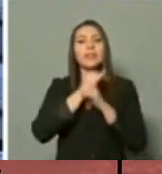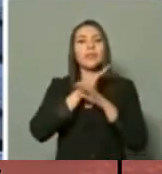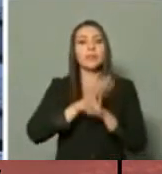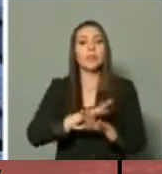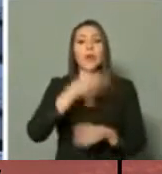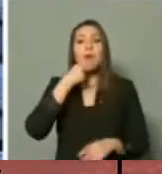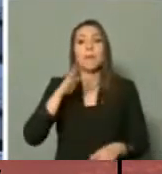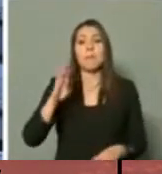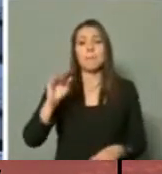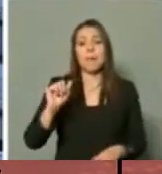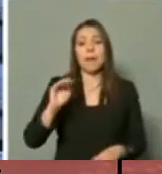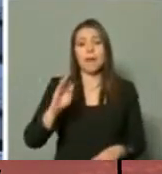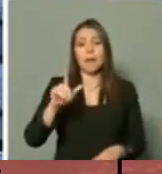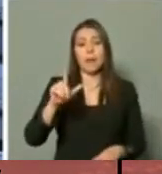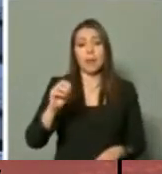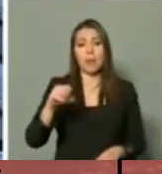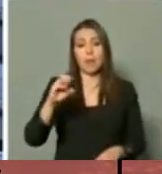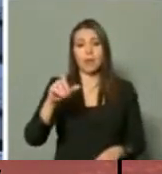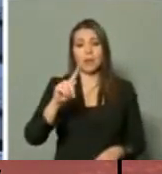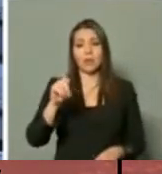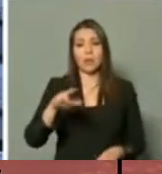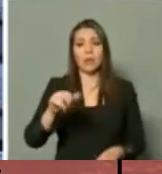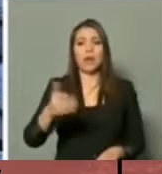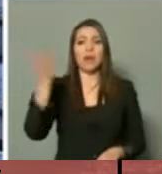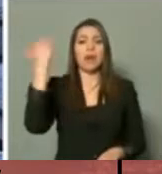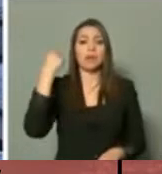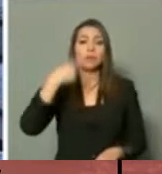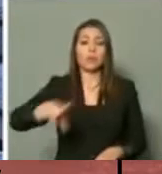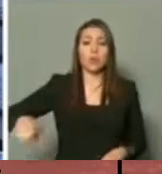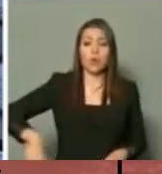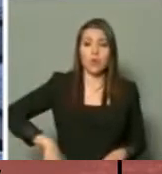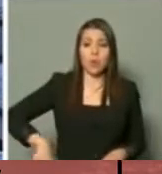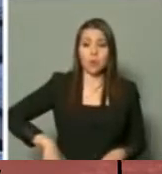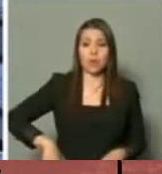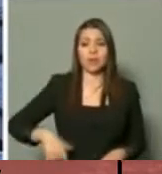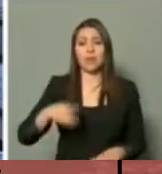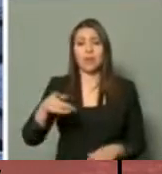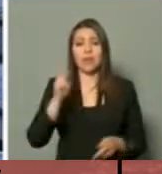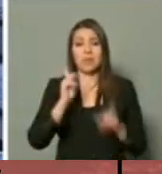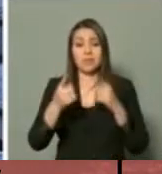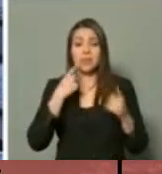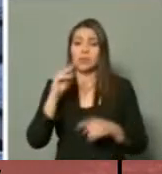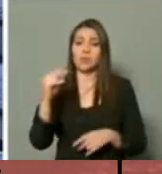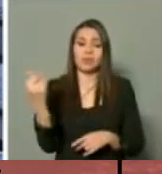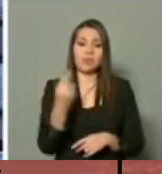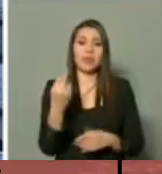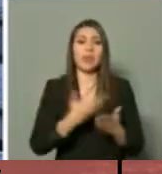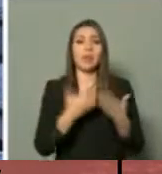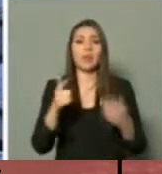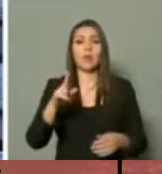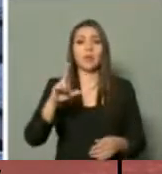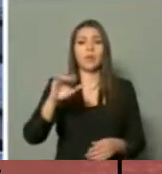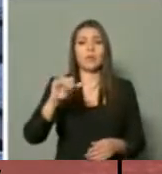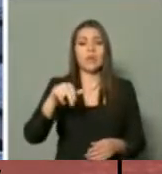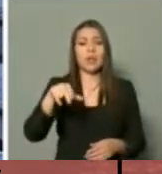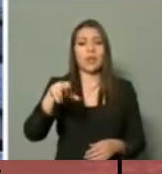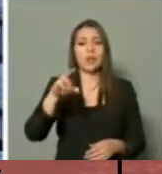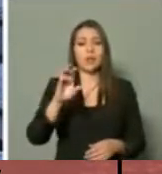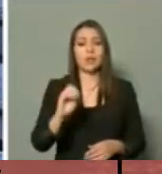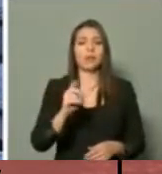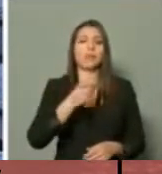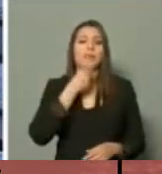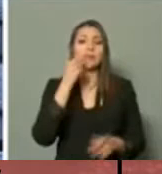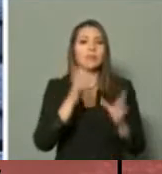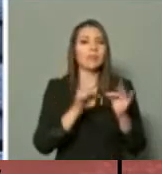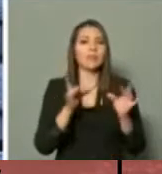mejor no hablar del orden de gobierno porque no es materia de los que estamos aquí debatiendo. Luciano Tlacomulco, pues no se le dejó actuar. Una vez más les